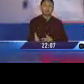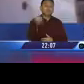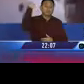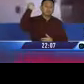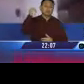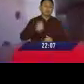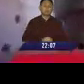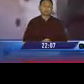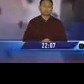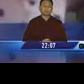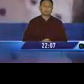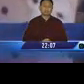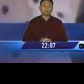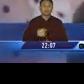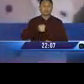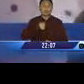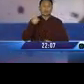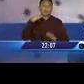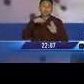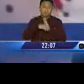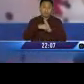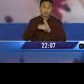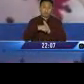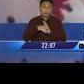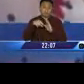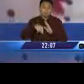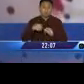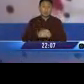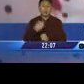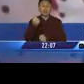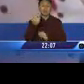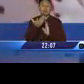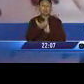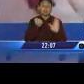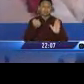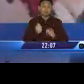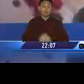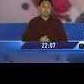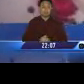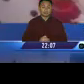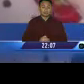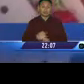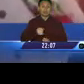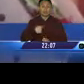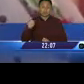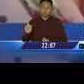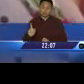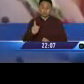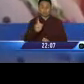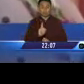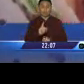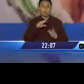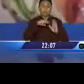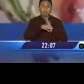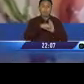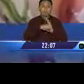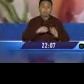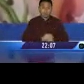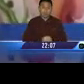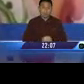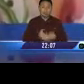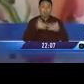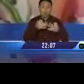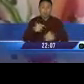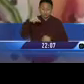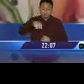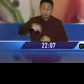Yo vine saliendo del banco retirando un dinero. Mientras yo venía del banco, justo pasando